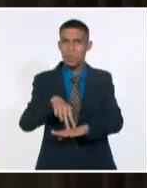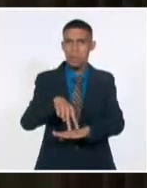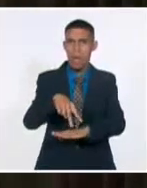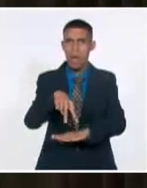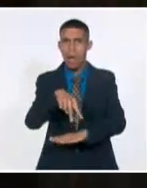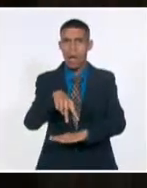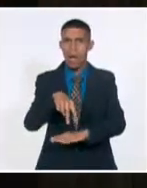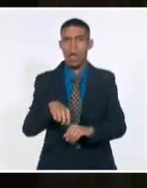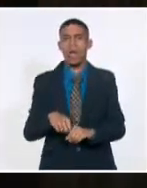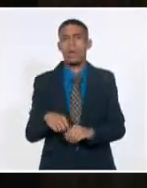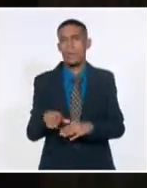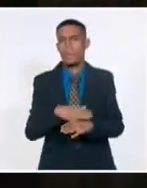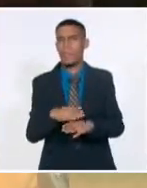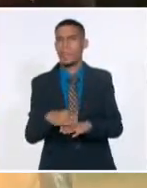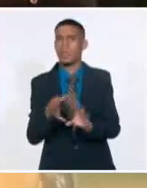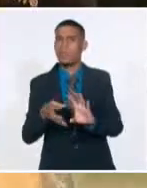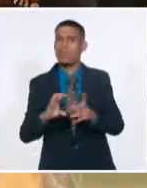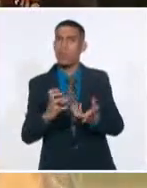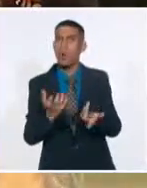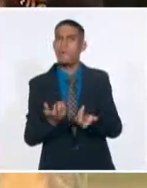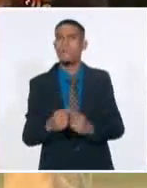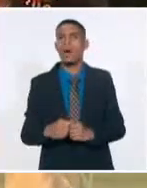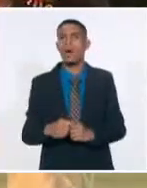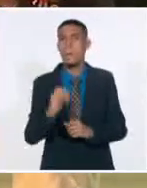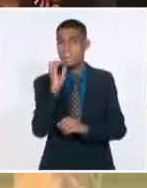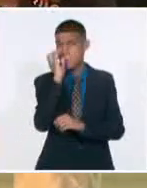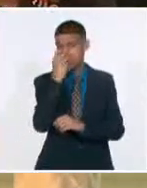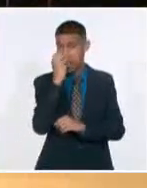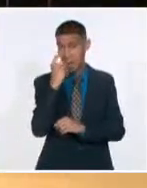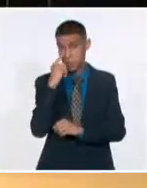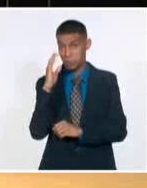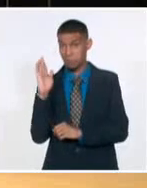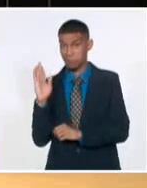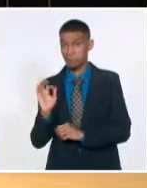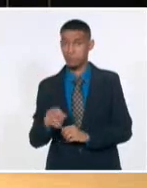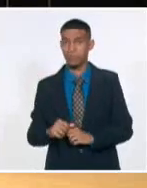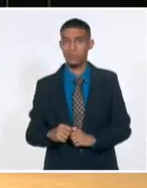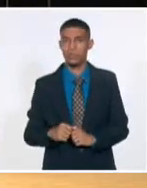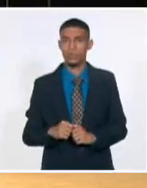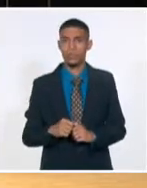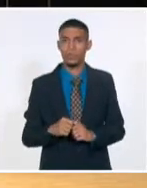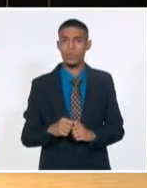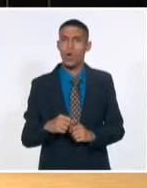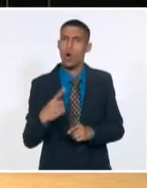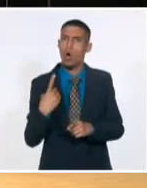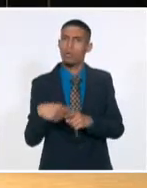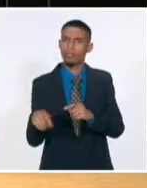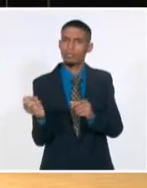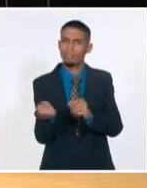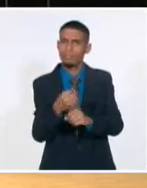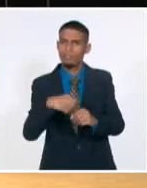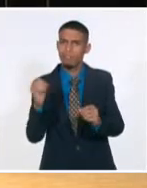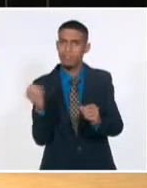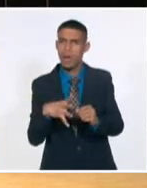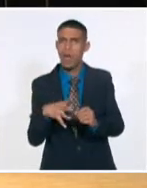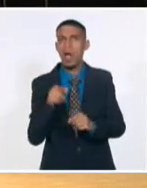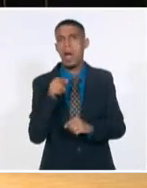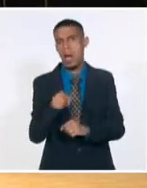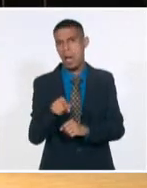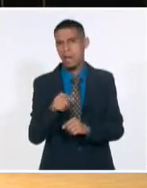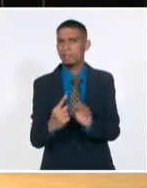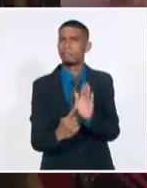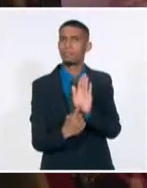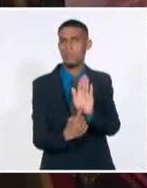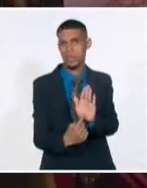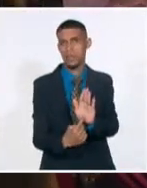en telas, aro volante, el payaso Colorín Tintín, el mago Brian, entre otras atracciones, formaron parte de la